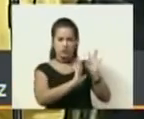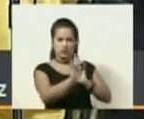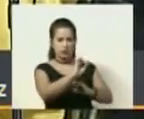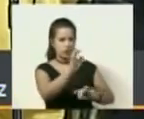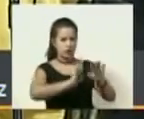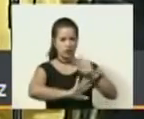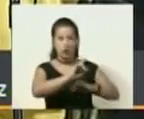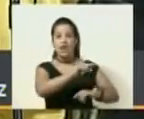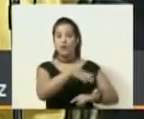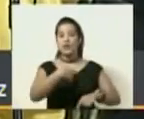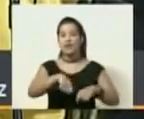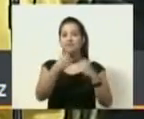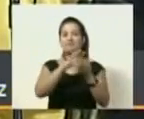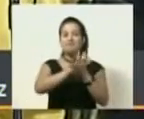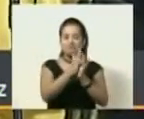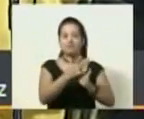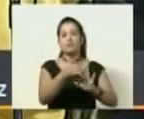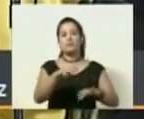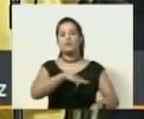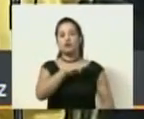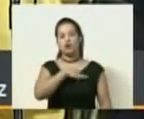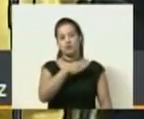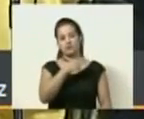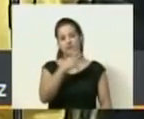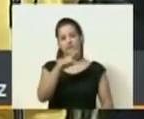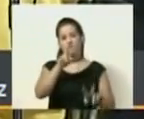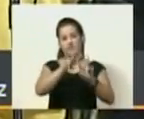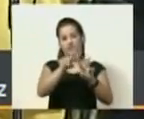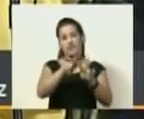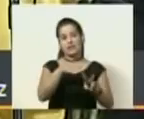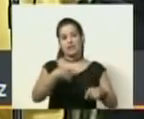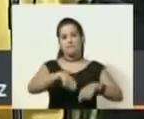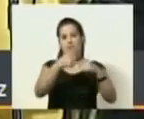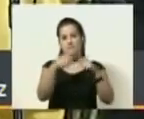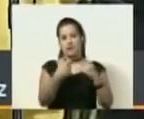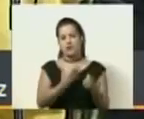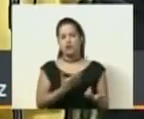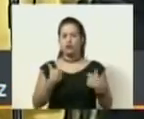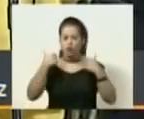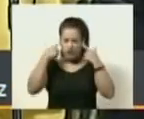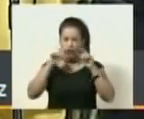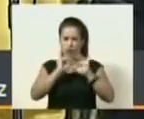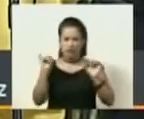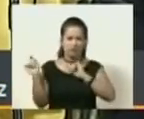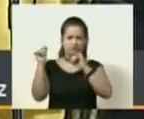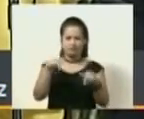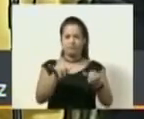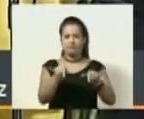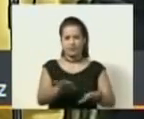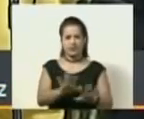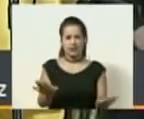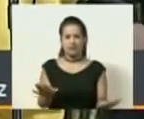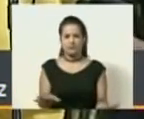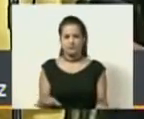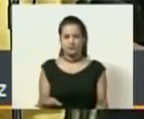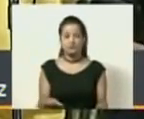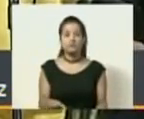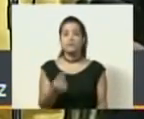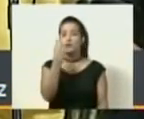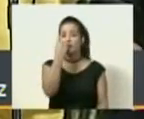Querían destruir la gran misión Vivienda Venezuela. Yo creo que llegó la hora, no solo